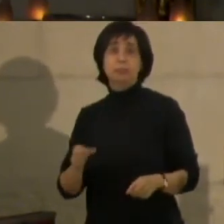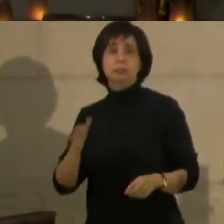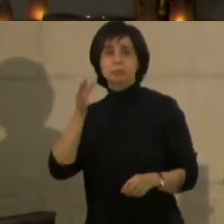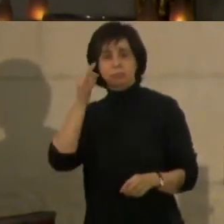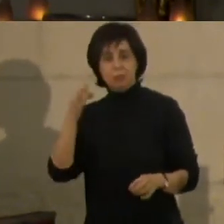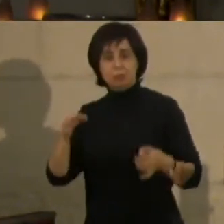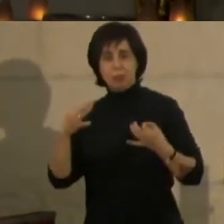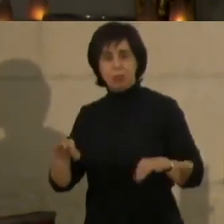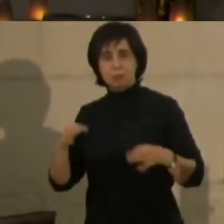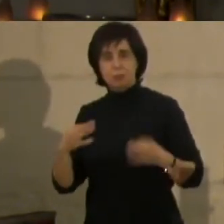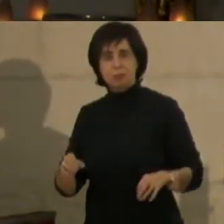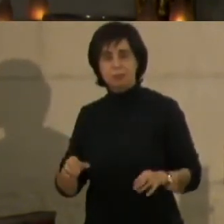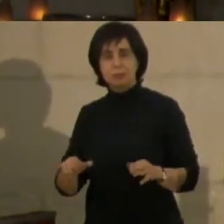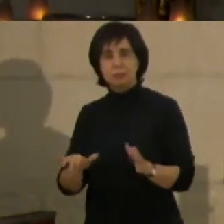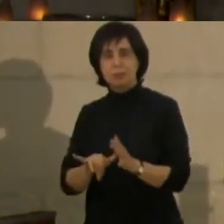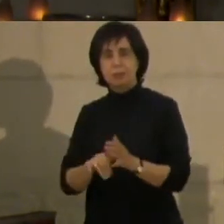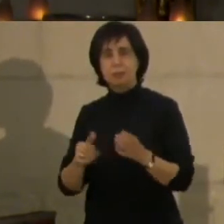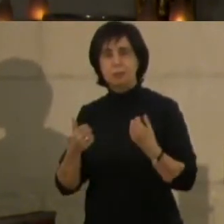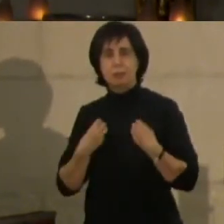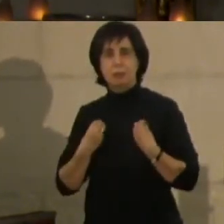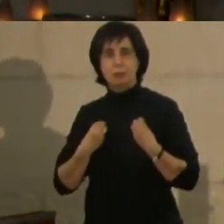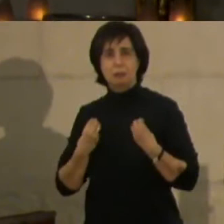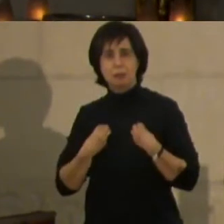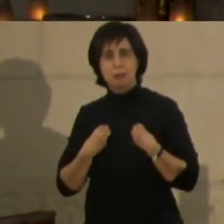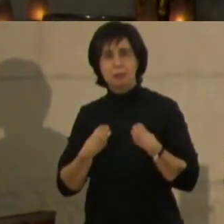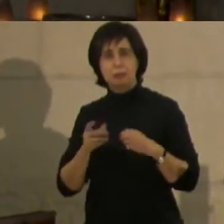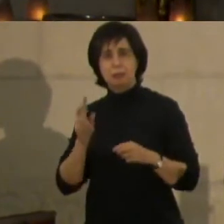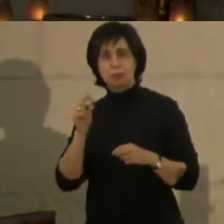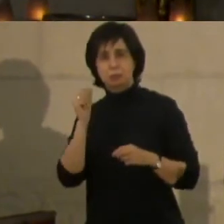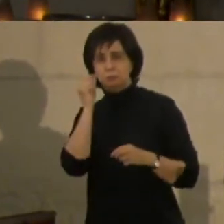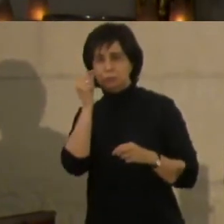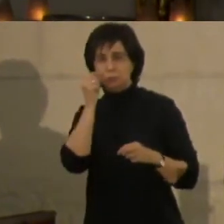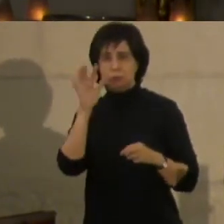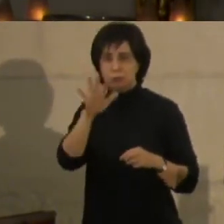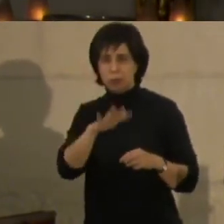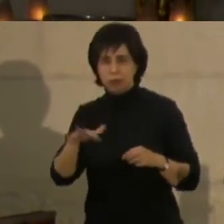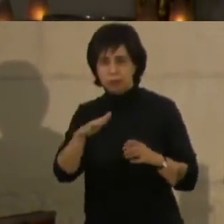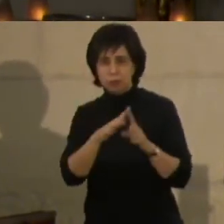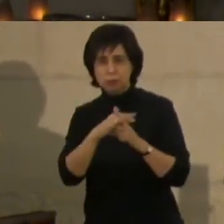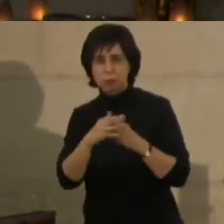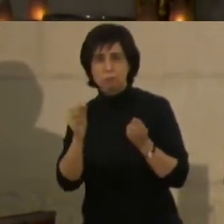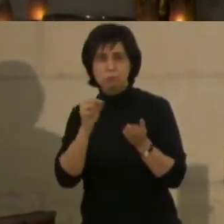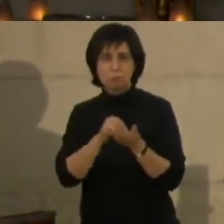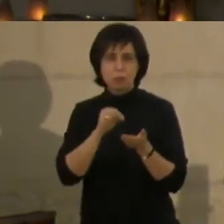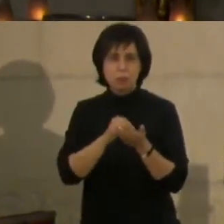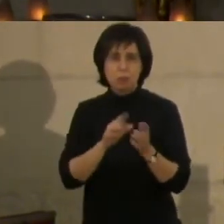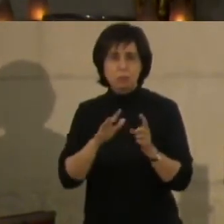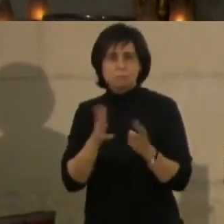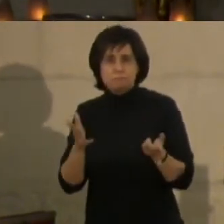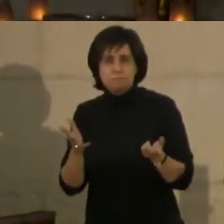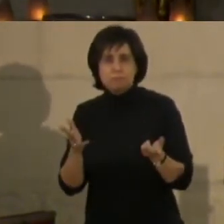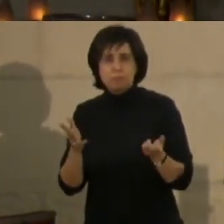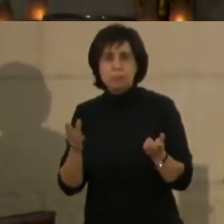Naturalmente que cuando se acerca a mi vida, pues yo descubro lugares y situaciones y momentos y